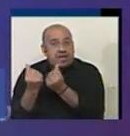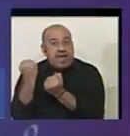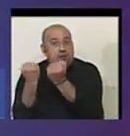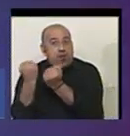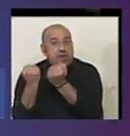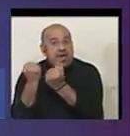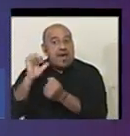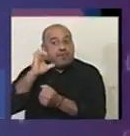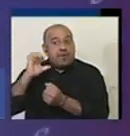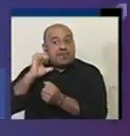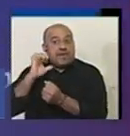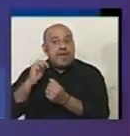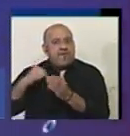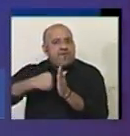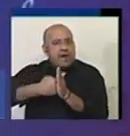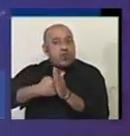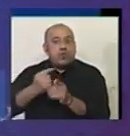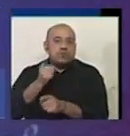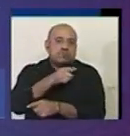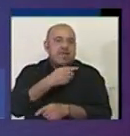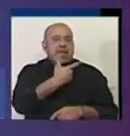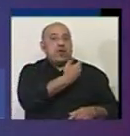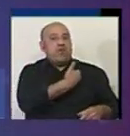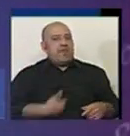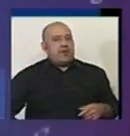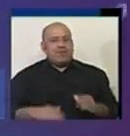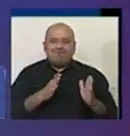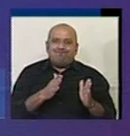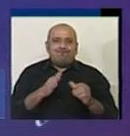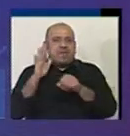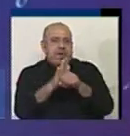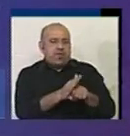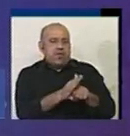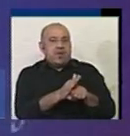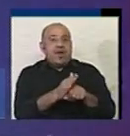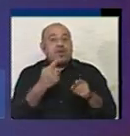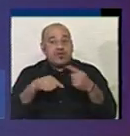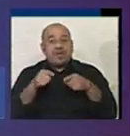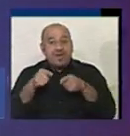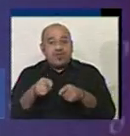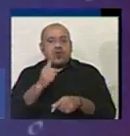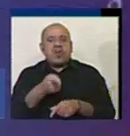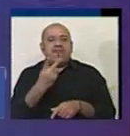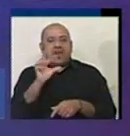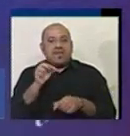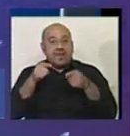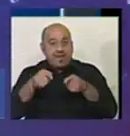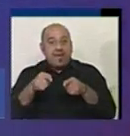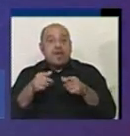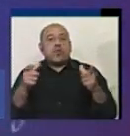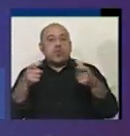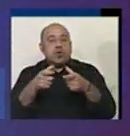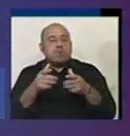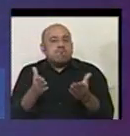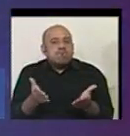sistema financiero, problema de los estados para controlarla. Así nació esta última versión del G20 en el 2008, que sigue sin